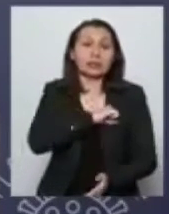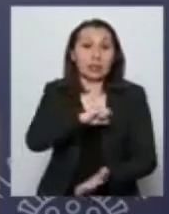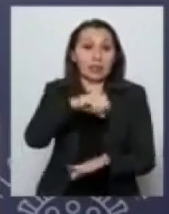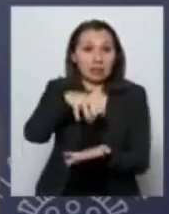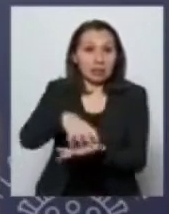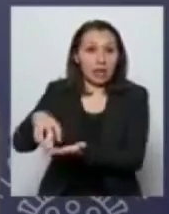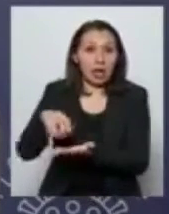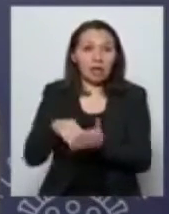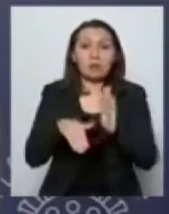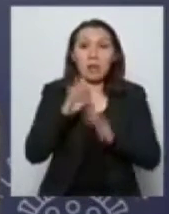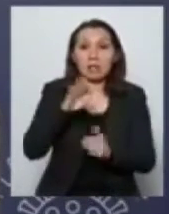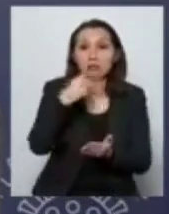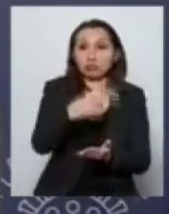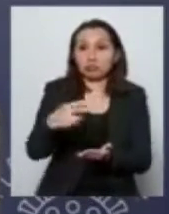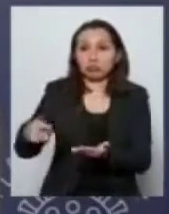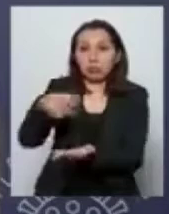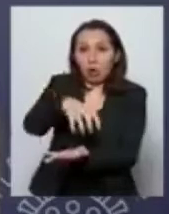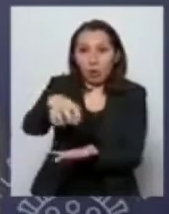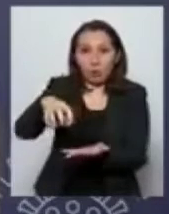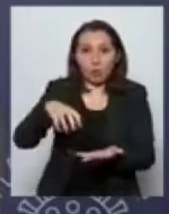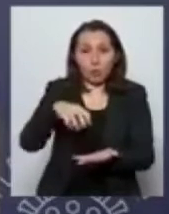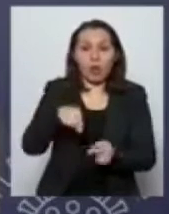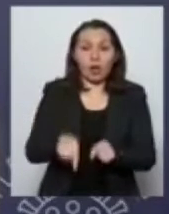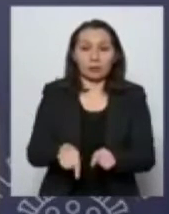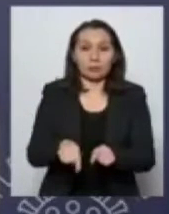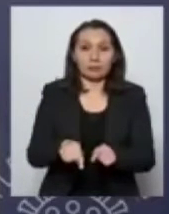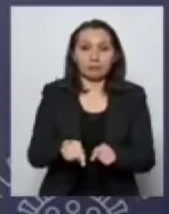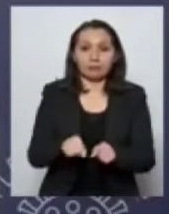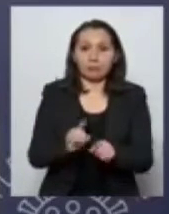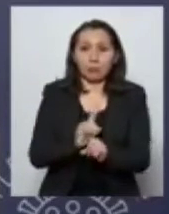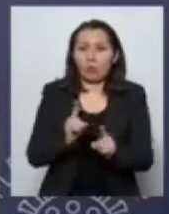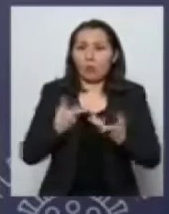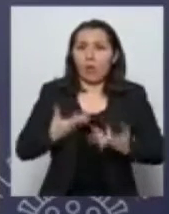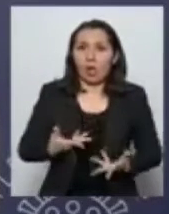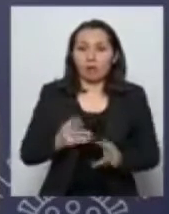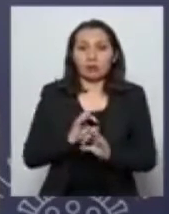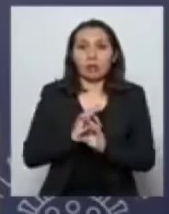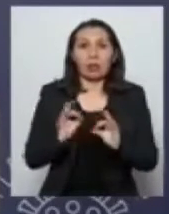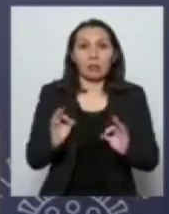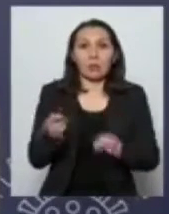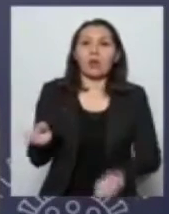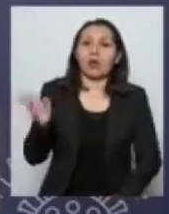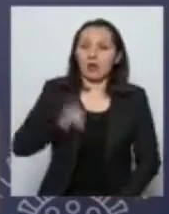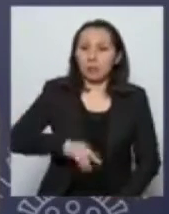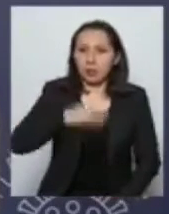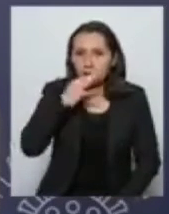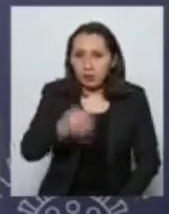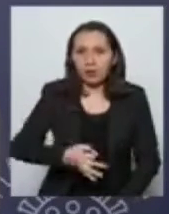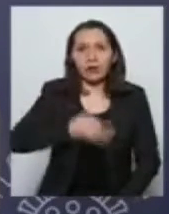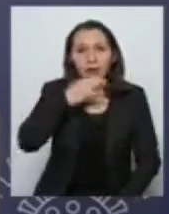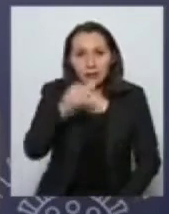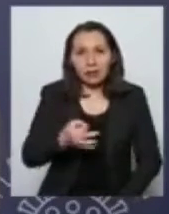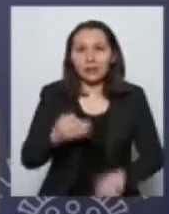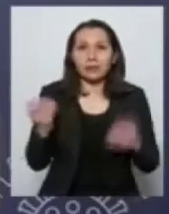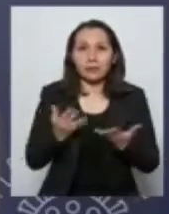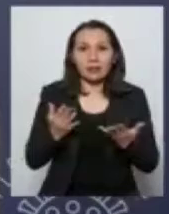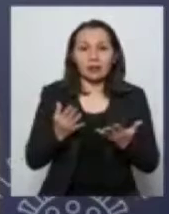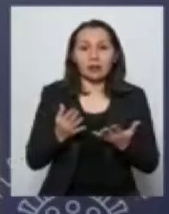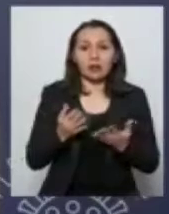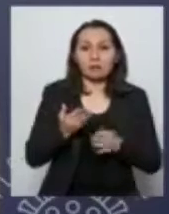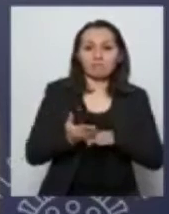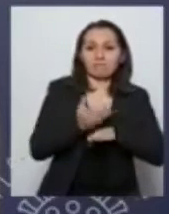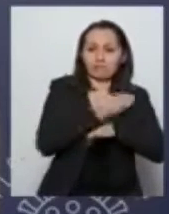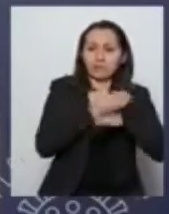mayoría de sus comunas. No nos cansamos tampoco de repetir que nos